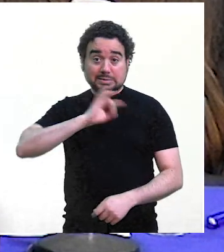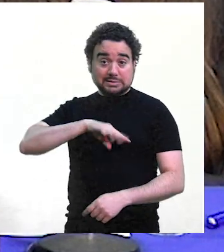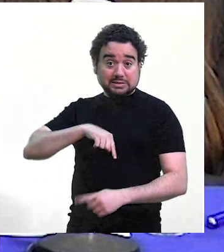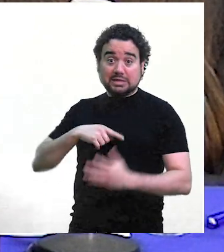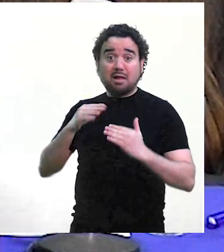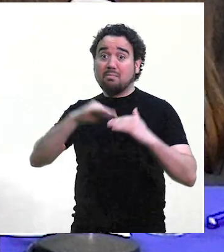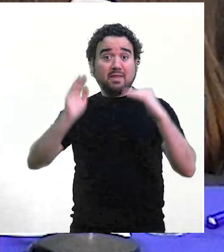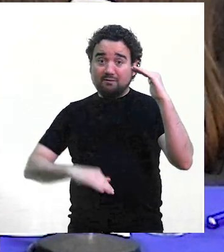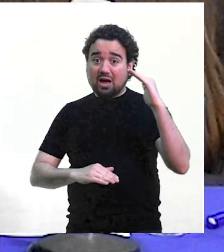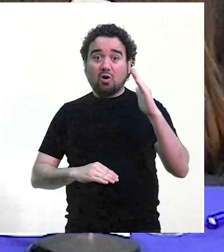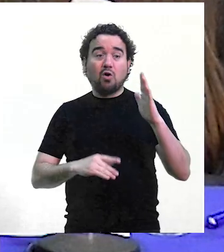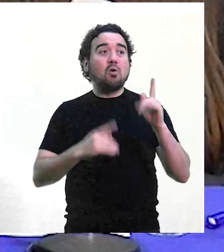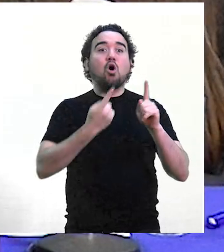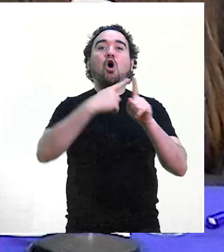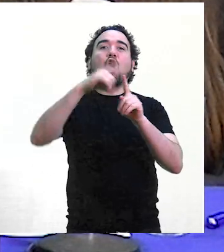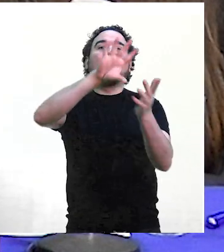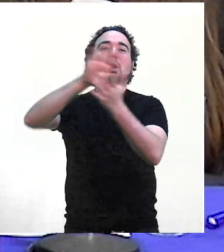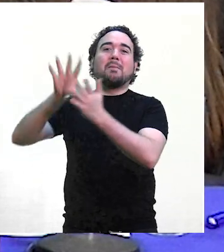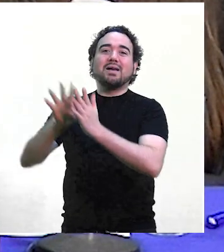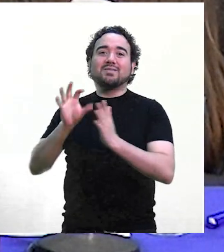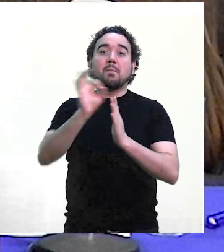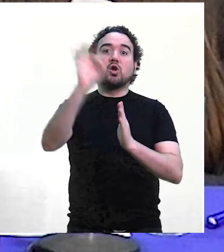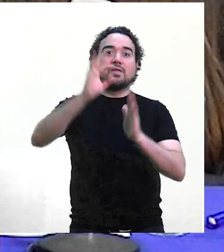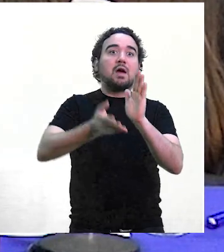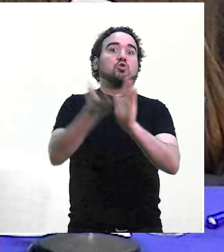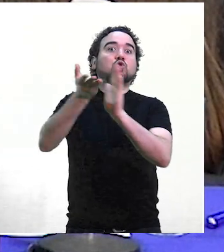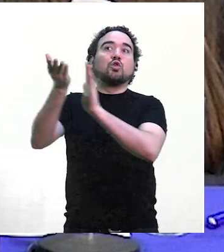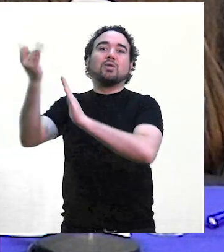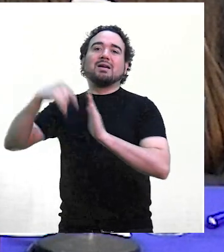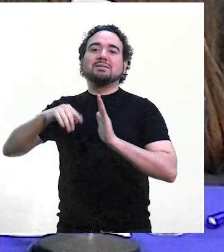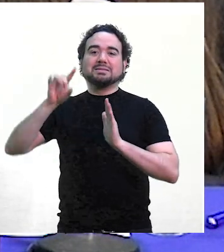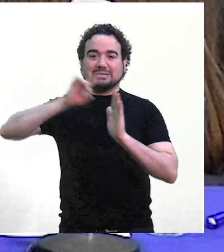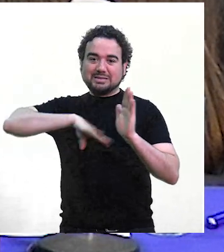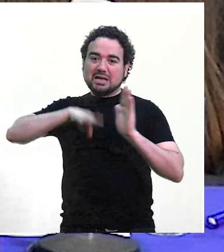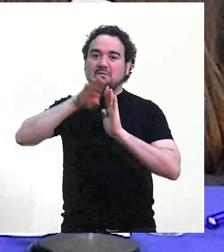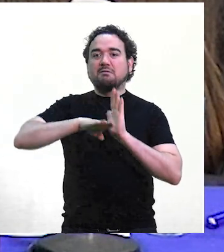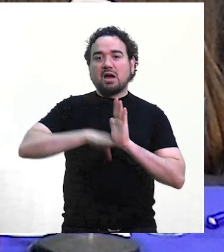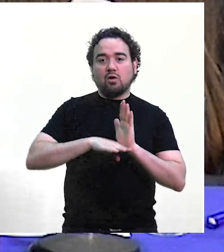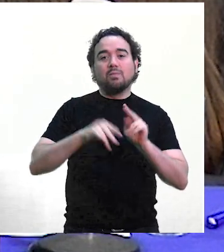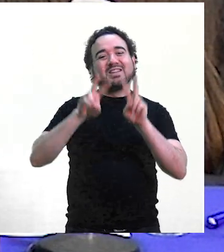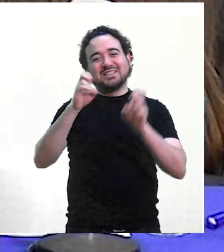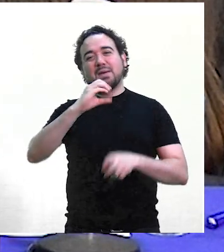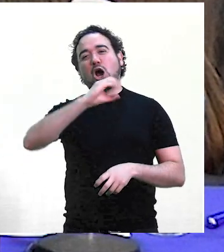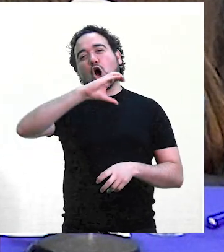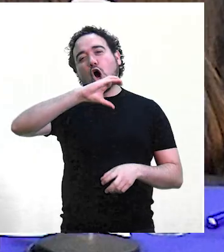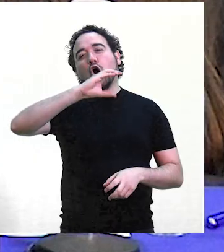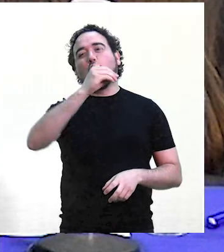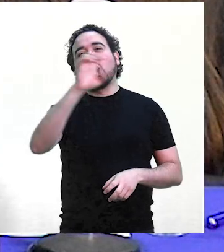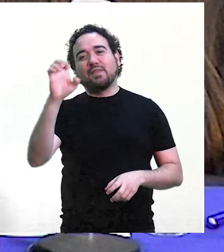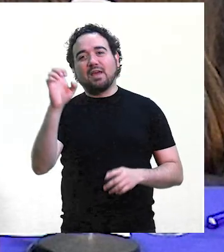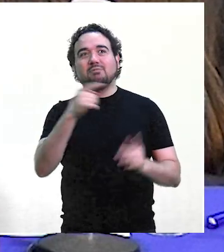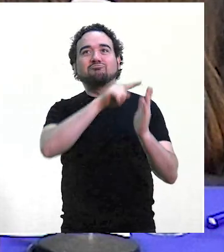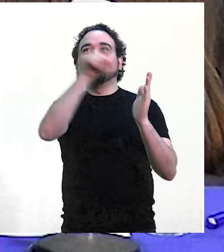lo suficiente. Incluso en Chile estamos por debajo los porcentajes de otros países. Y yo creo que con respecto a